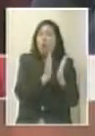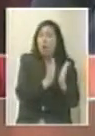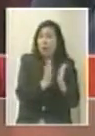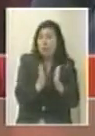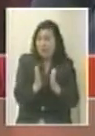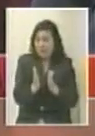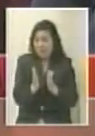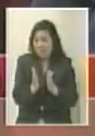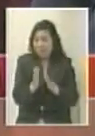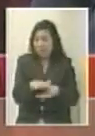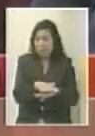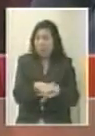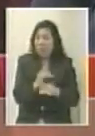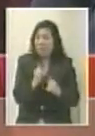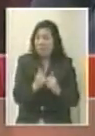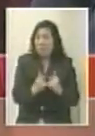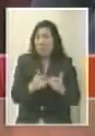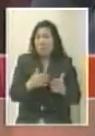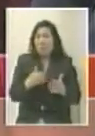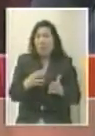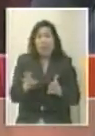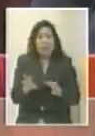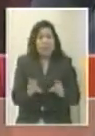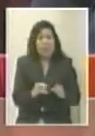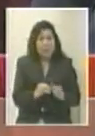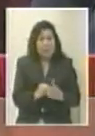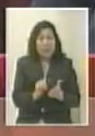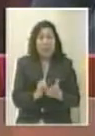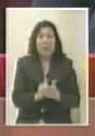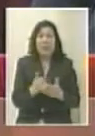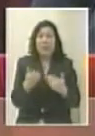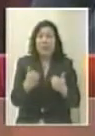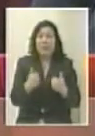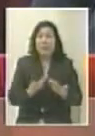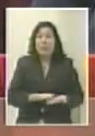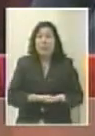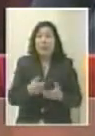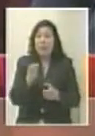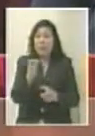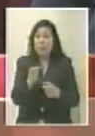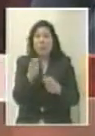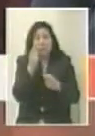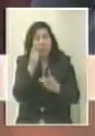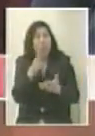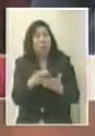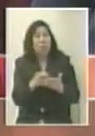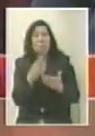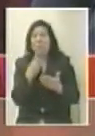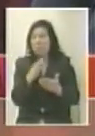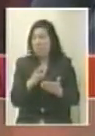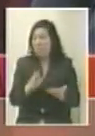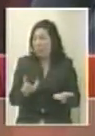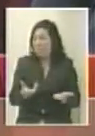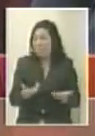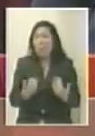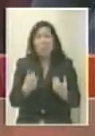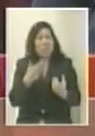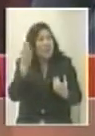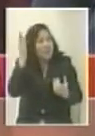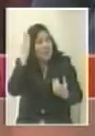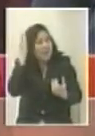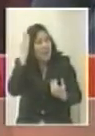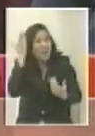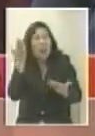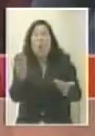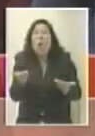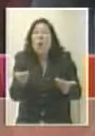reorganizar el sistema a fin de eliminar aquellos elementos que llevan al ciudadano a desconfiar del mismo. nos damos cuenta que gran